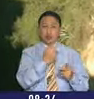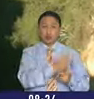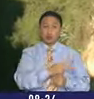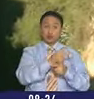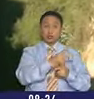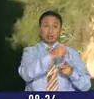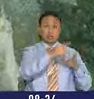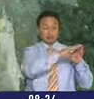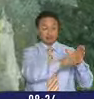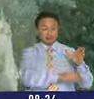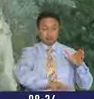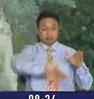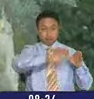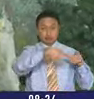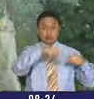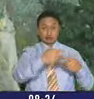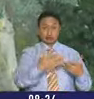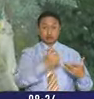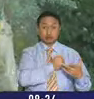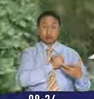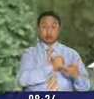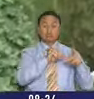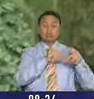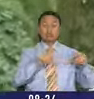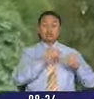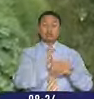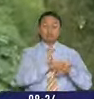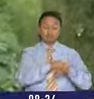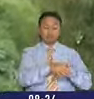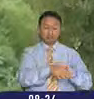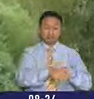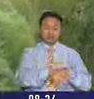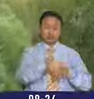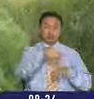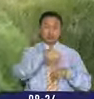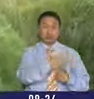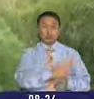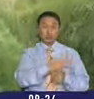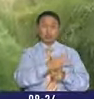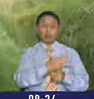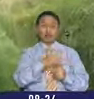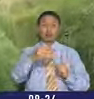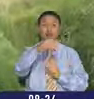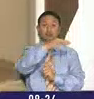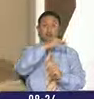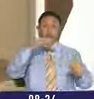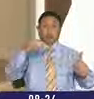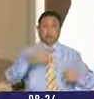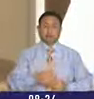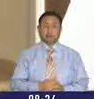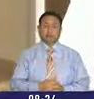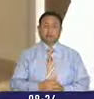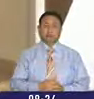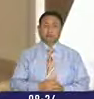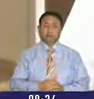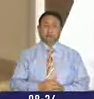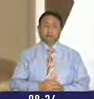las quebradas, que son parte del patrimonio natural, los ríos y en general la conservación de la biodiversidad. La